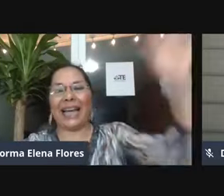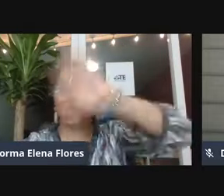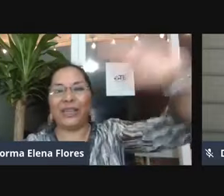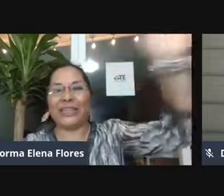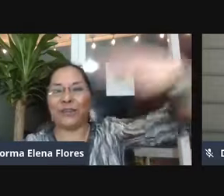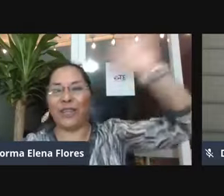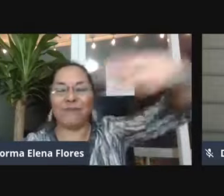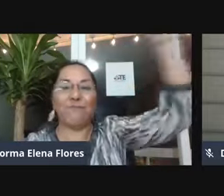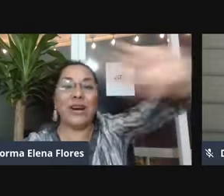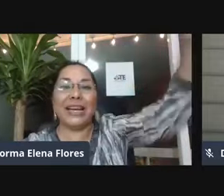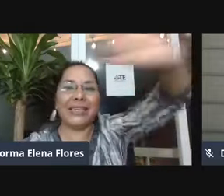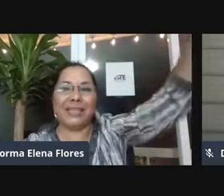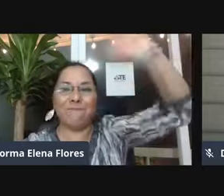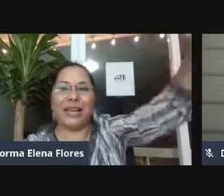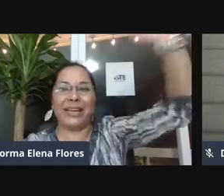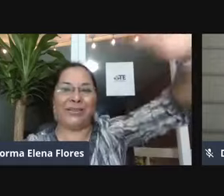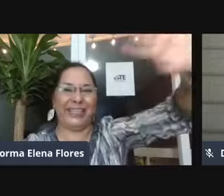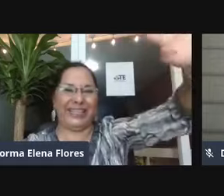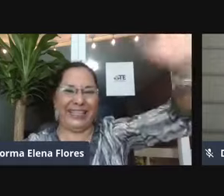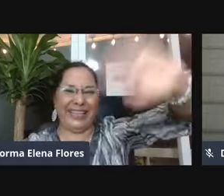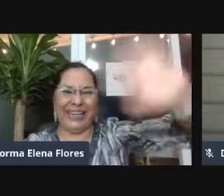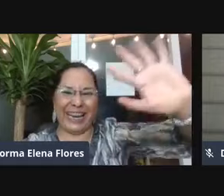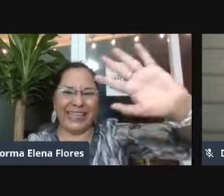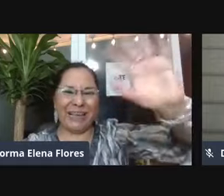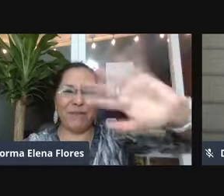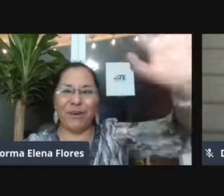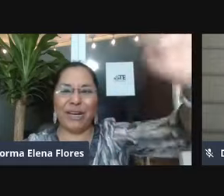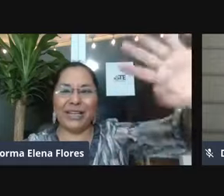Gracias a todas y a todas. Buenas y buenas noches.